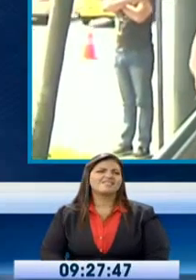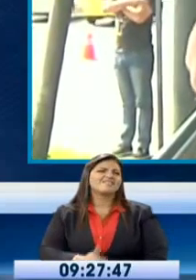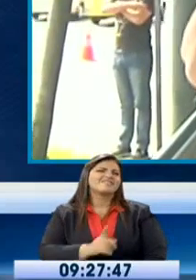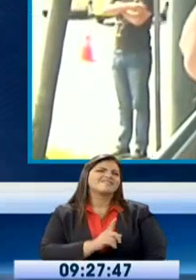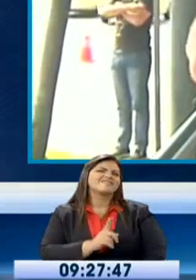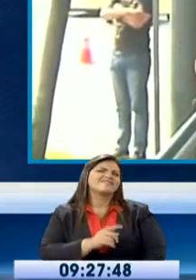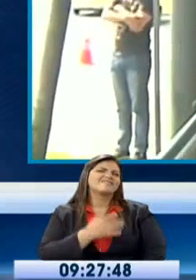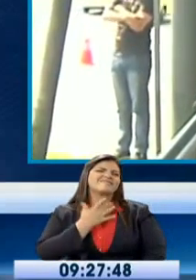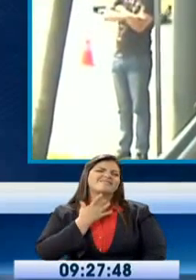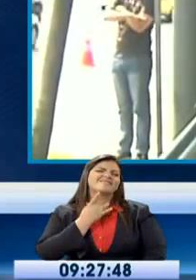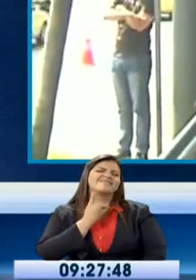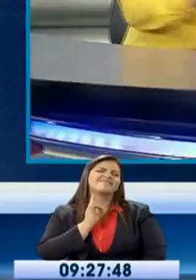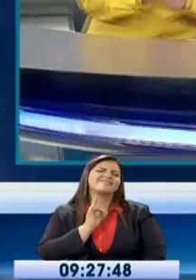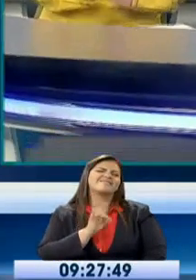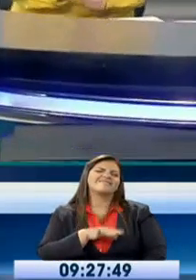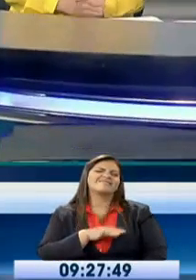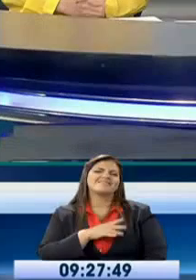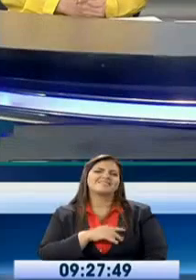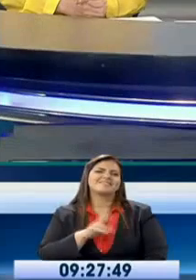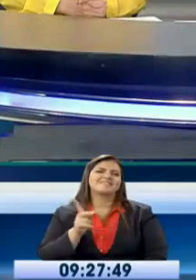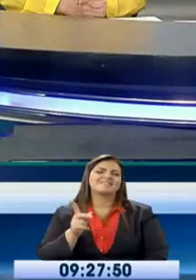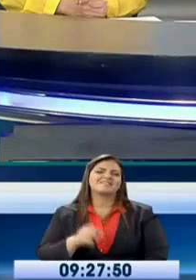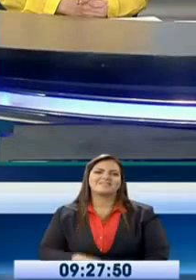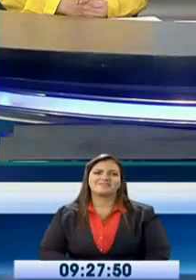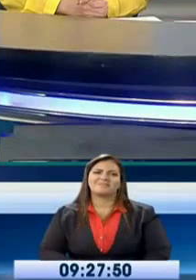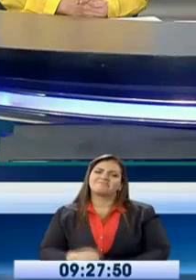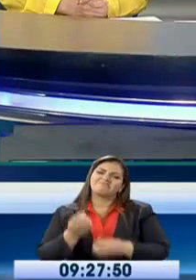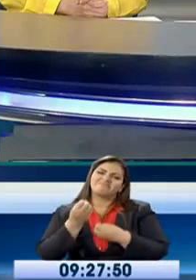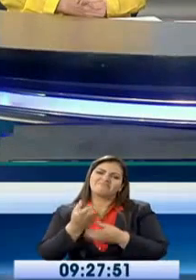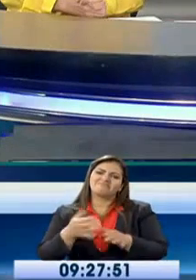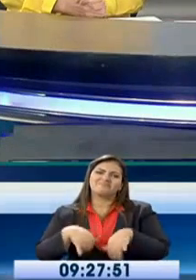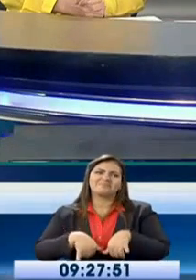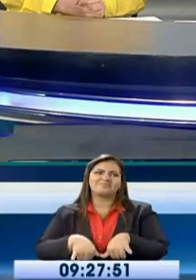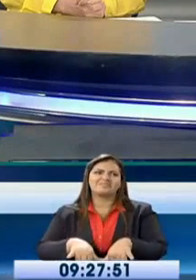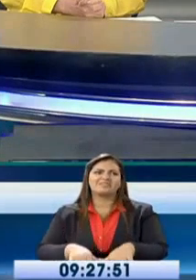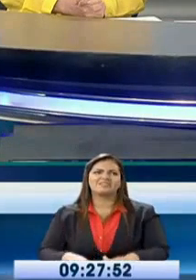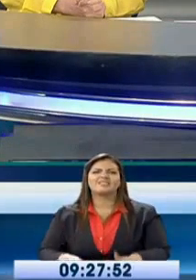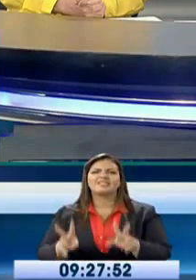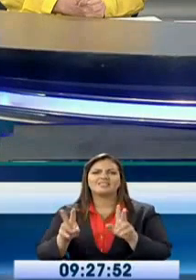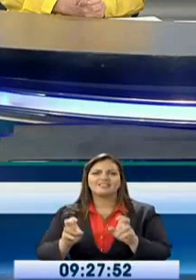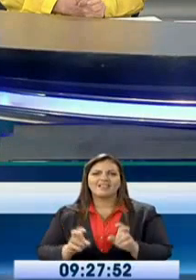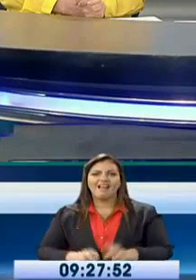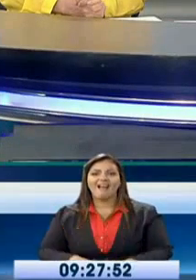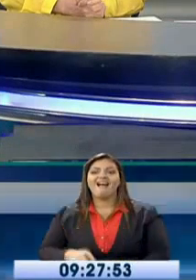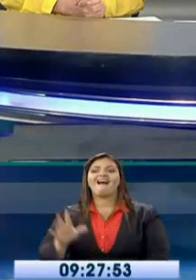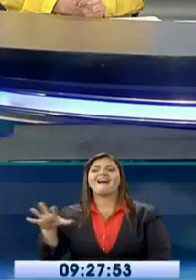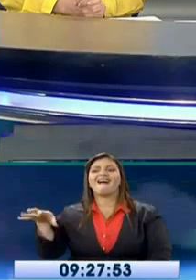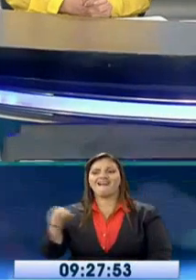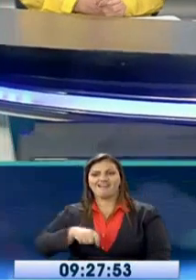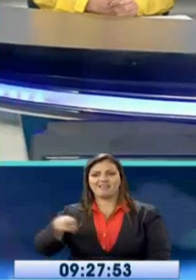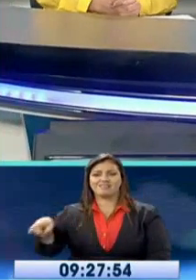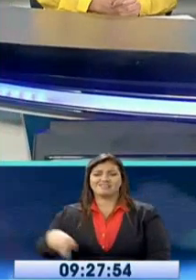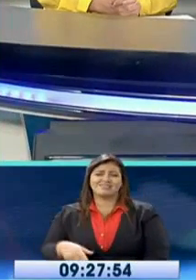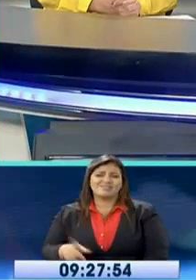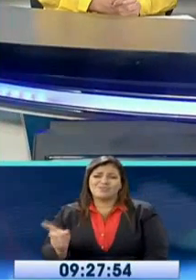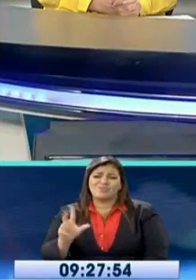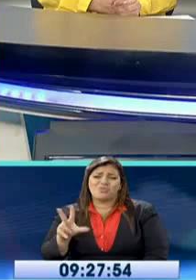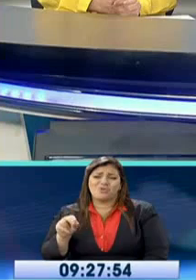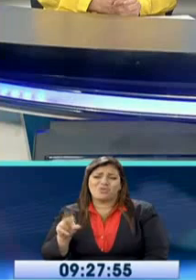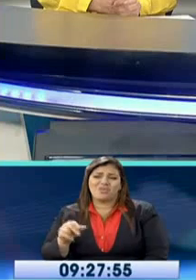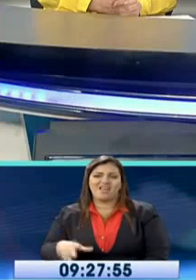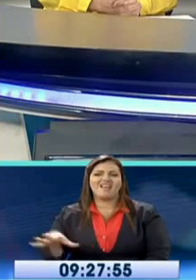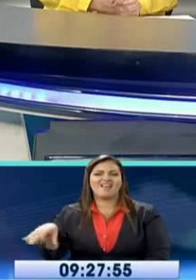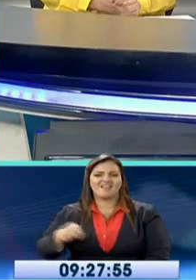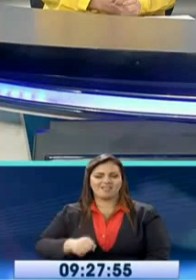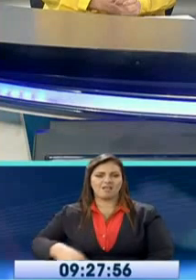pero tenemos que informar. Enrique, contigo. Gracias, Luxiola. Ahí está. Ese no es usted, por supuesto. No, hola, ¿qué tal? Buenos días. Marquito